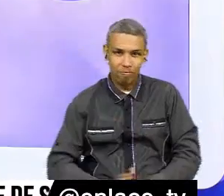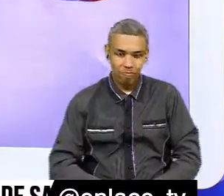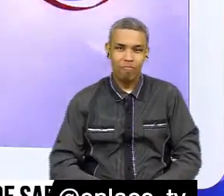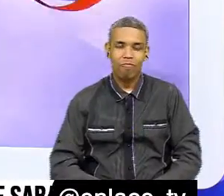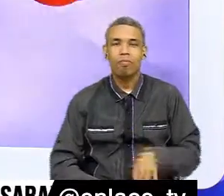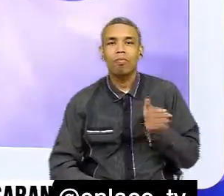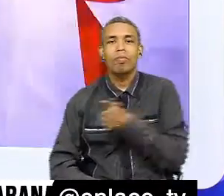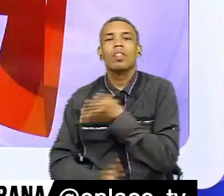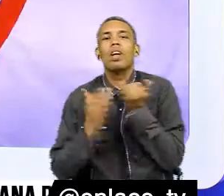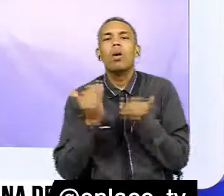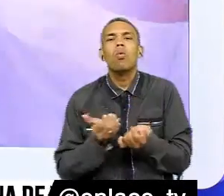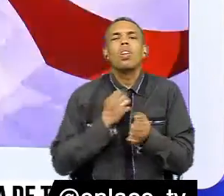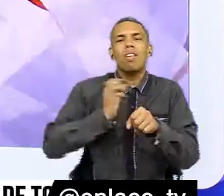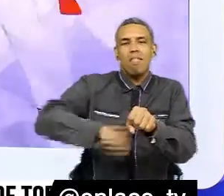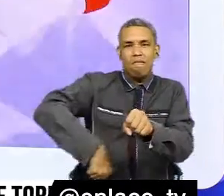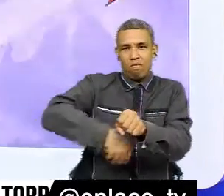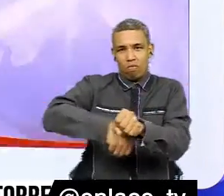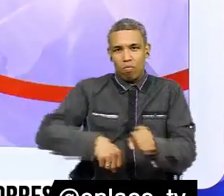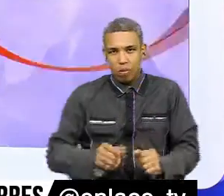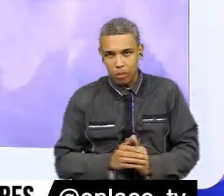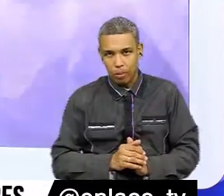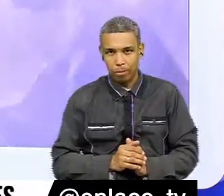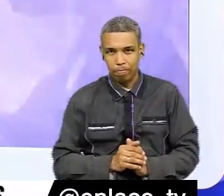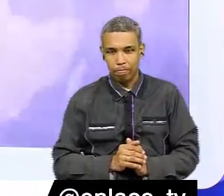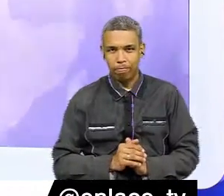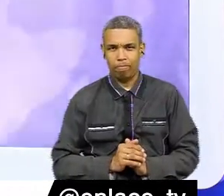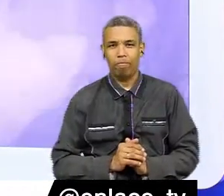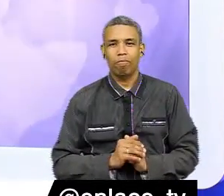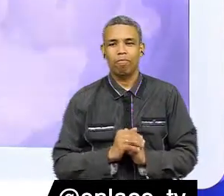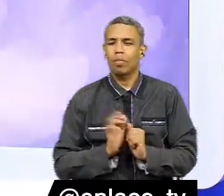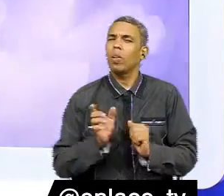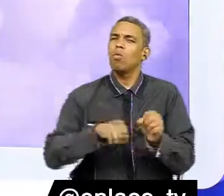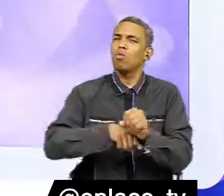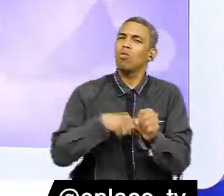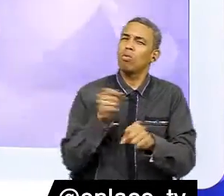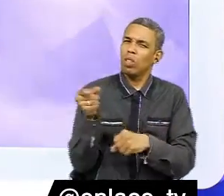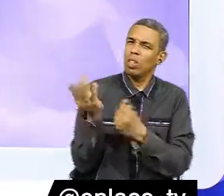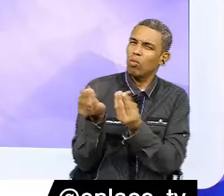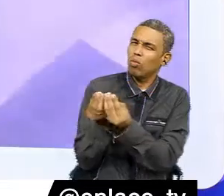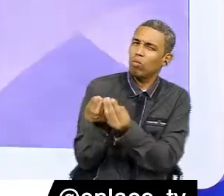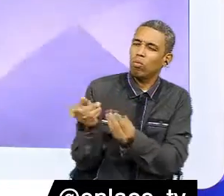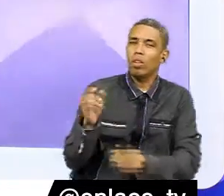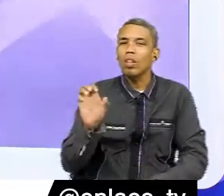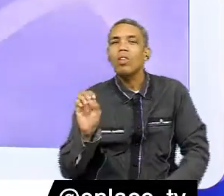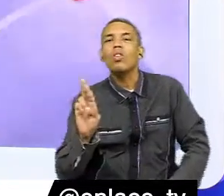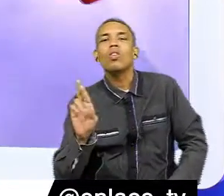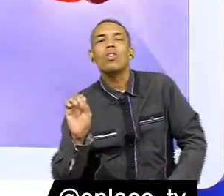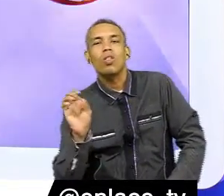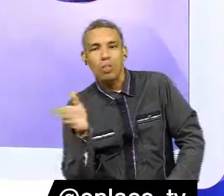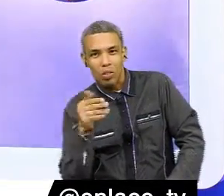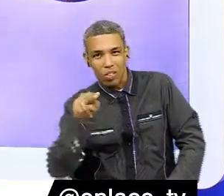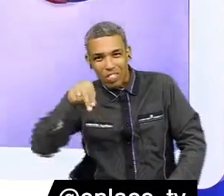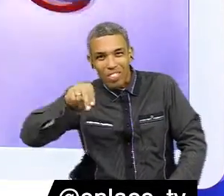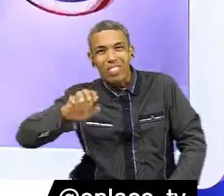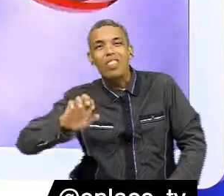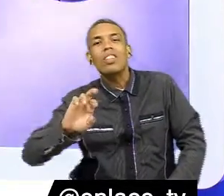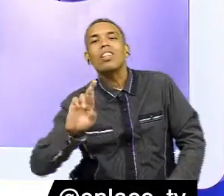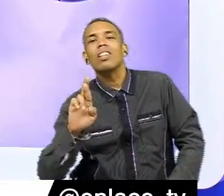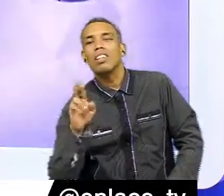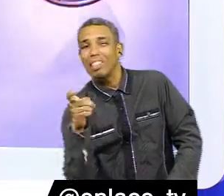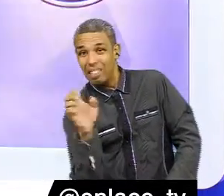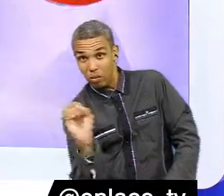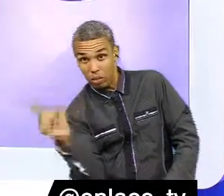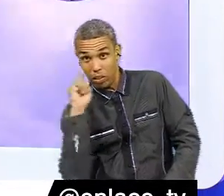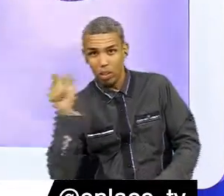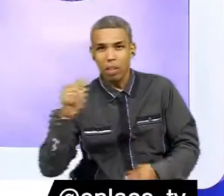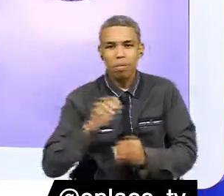Hablemos ahora de fútbol y del fútbol con el equipo Oro Negro, porque avanza muy bien y hace una buena presentación en la categoría